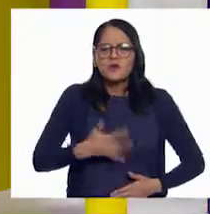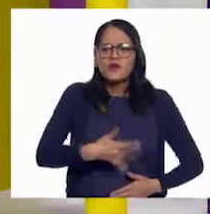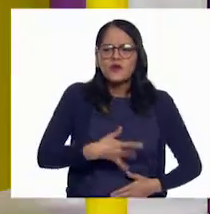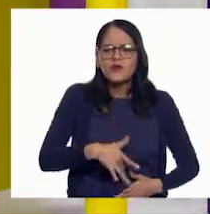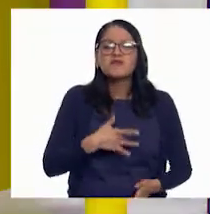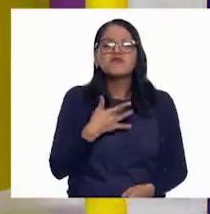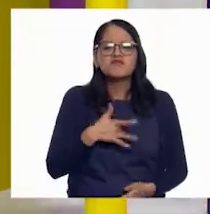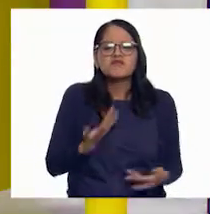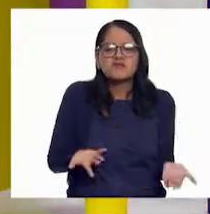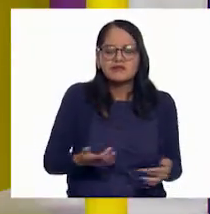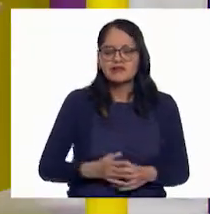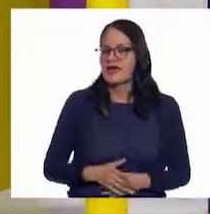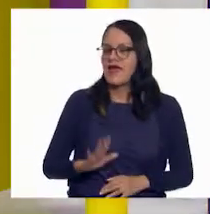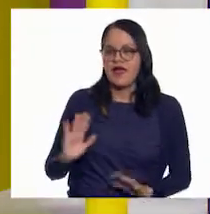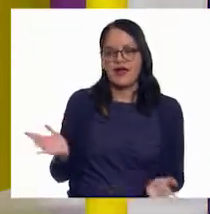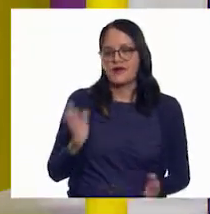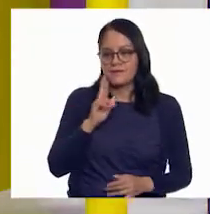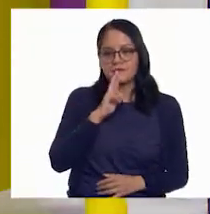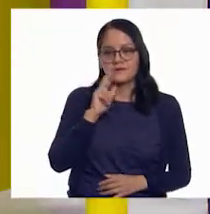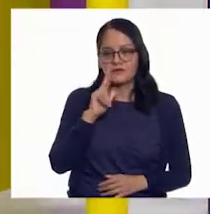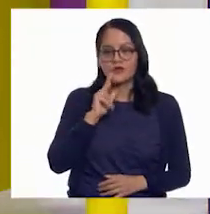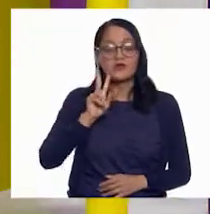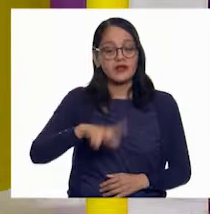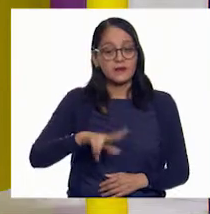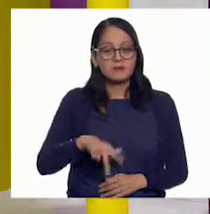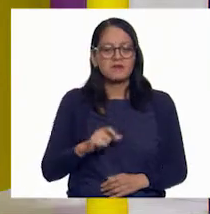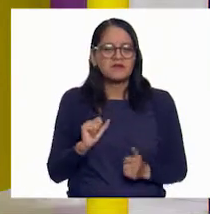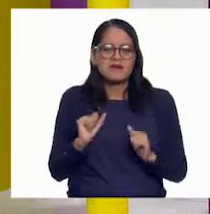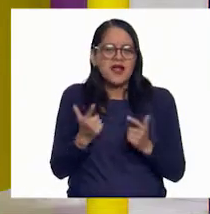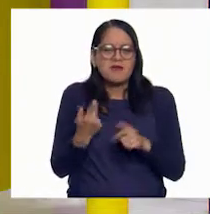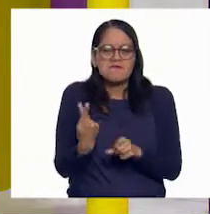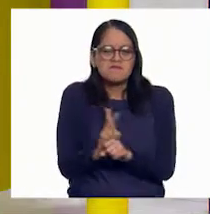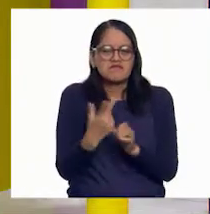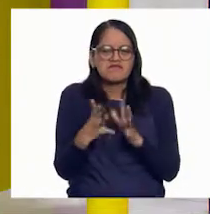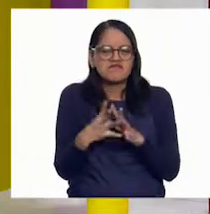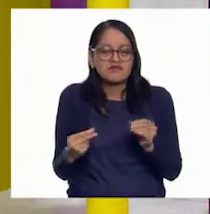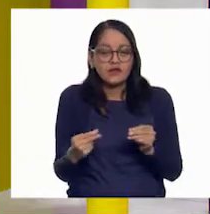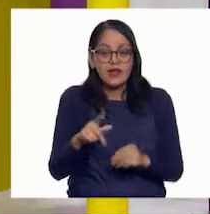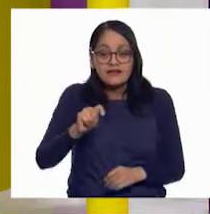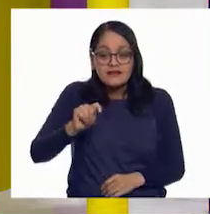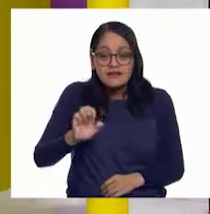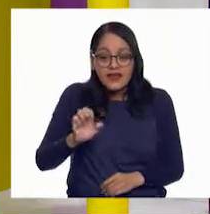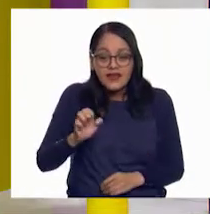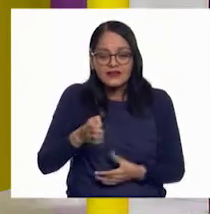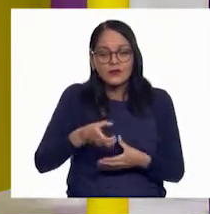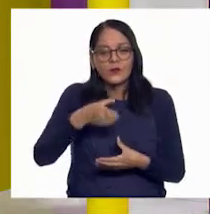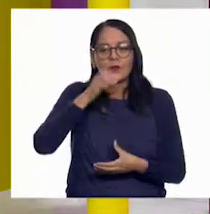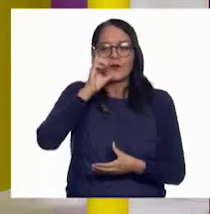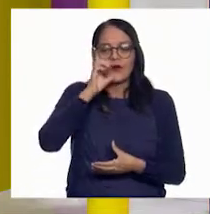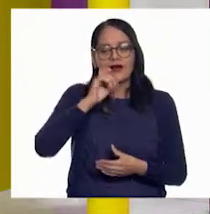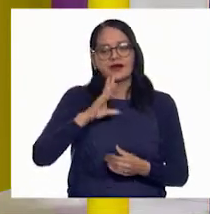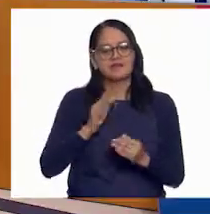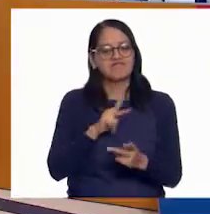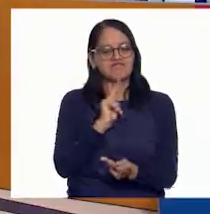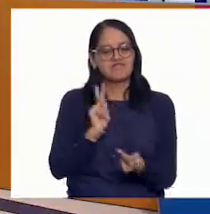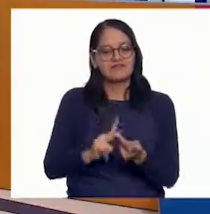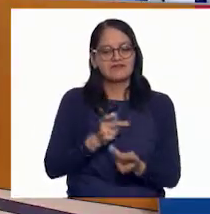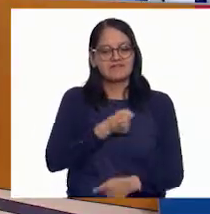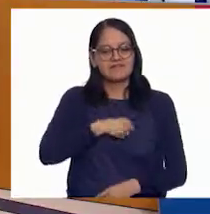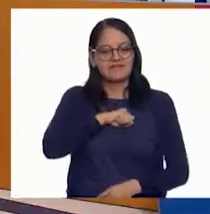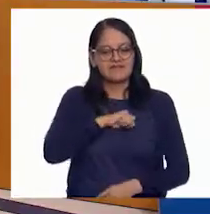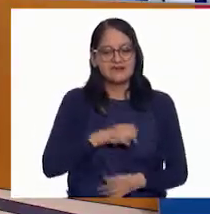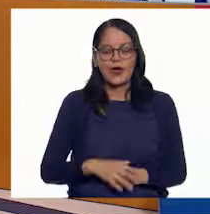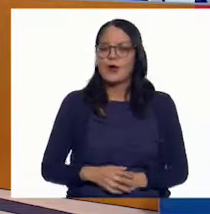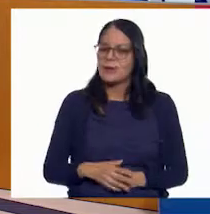¡Ay, mucho mejor! De verdad que sí, nada más era algo pasajero. Y con ese tecito, bueno, perfecto. ¡Ah, pues me